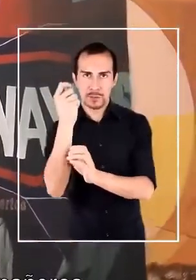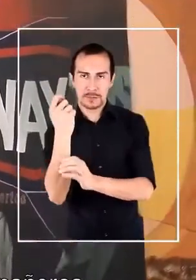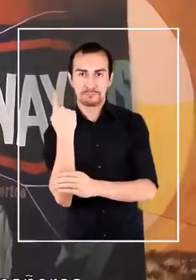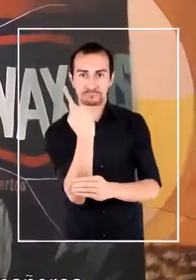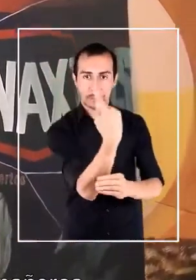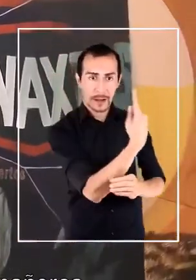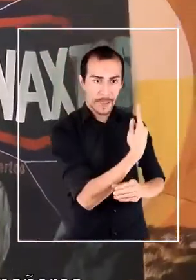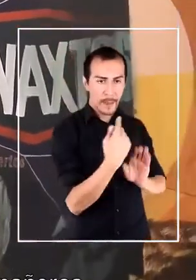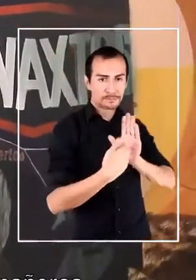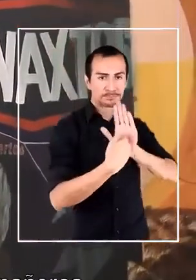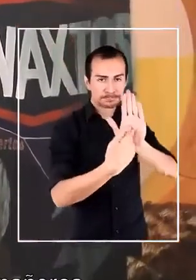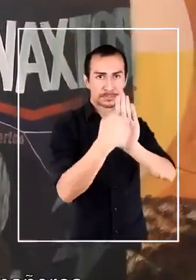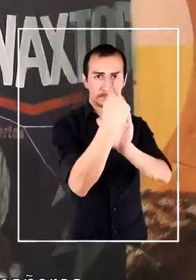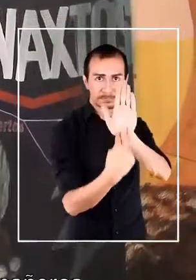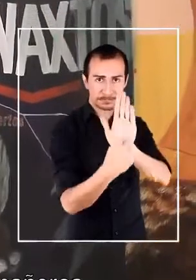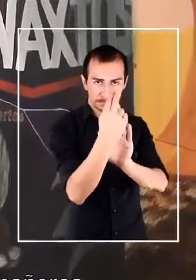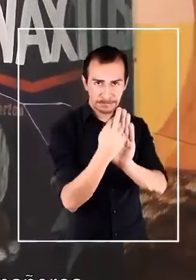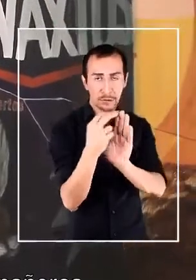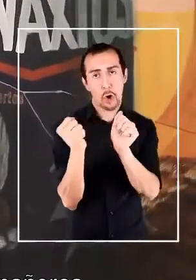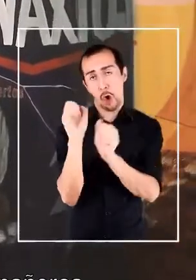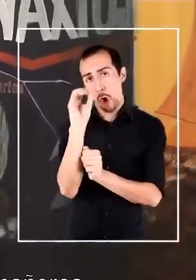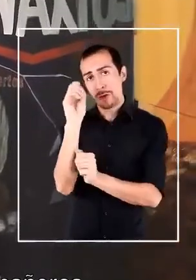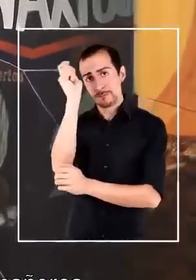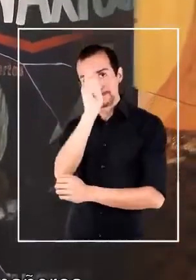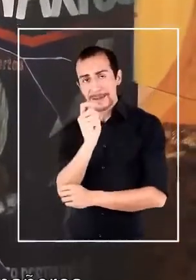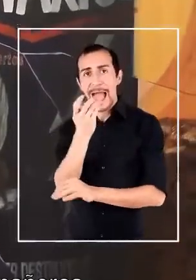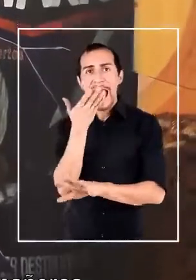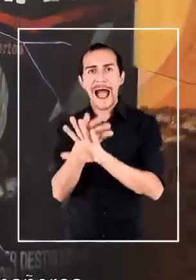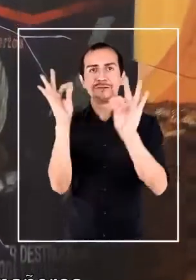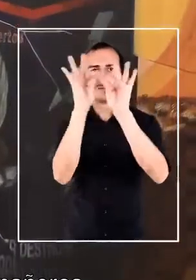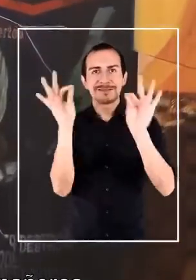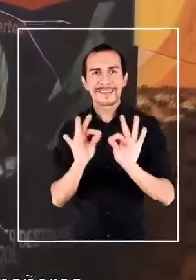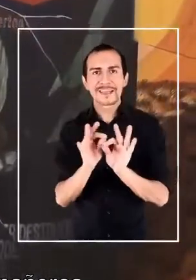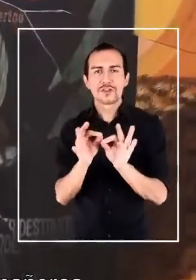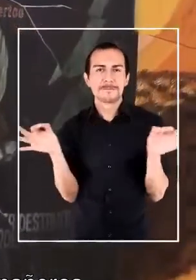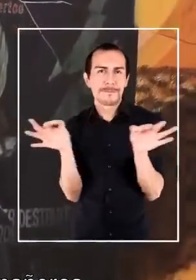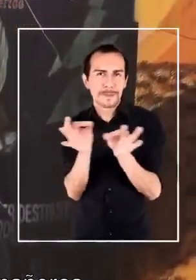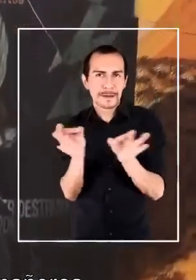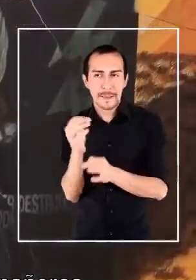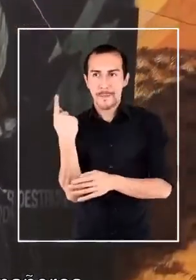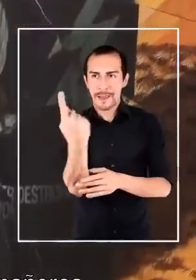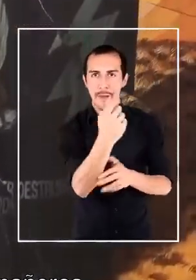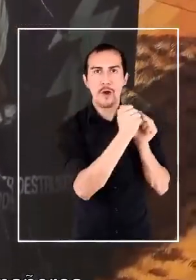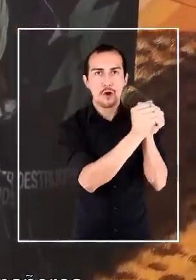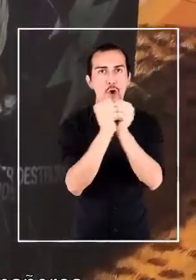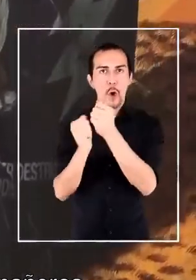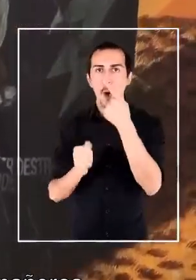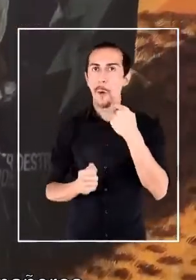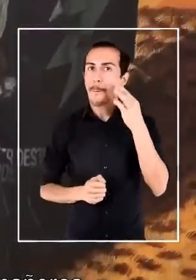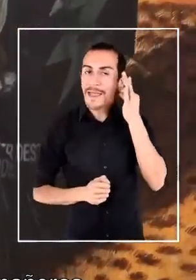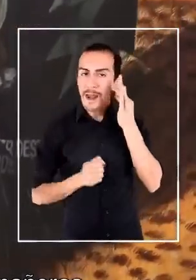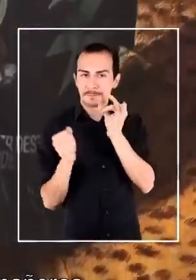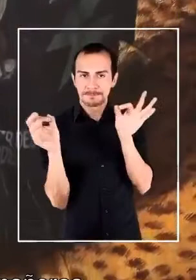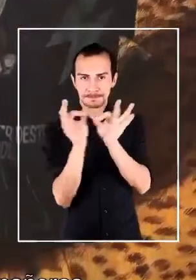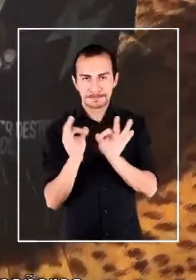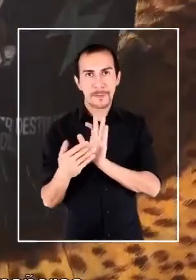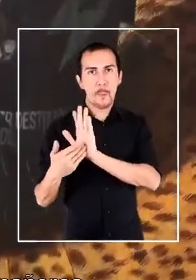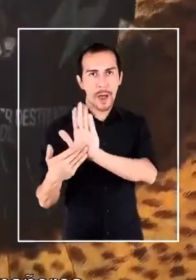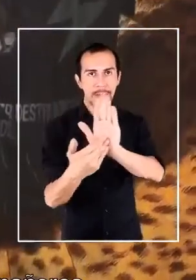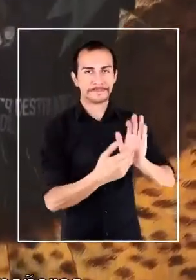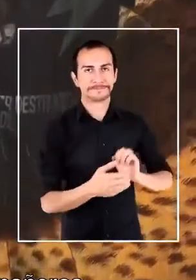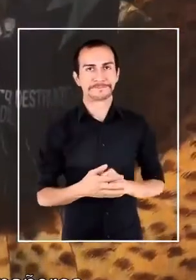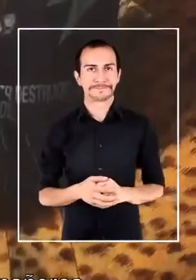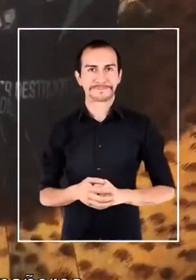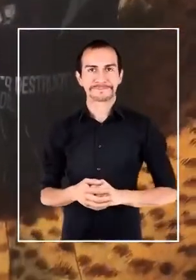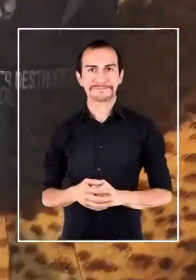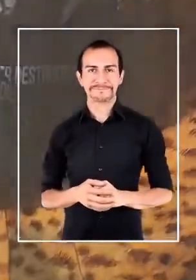Cada obra va acompañada de un texto relatado por cada uno de mis compañeras y compañeros.